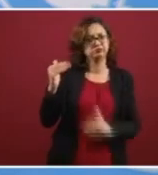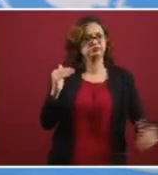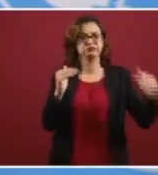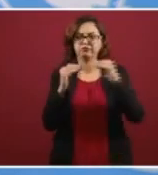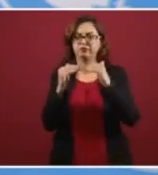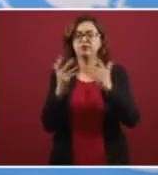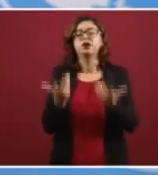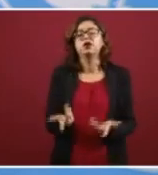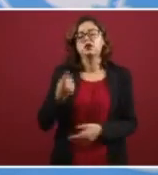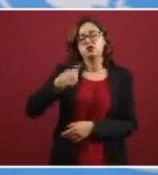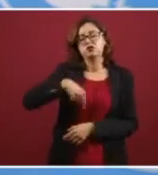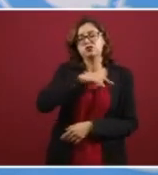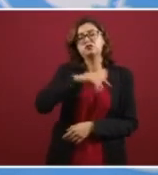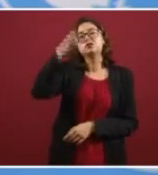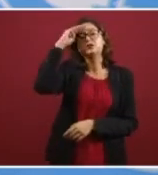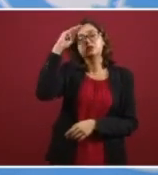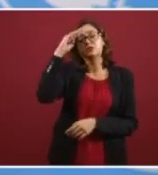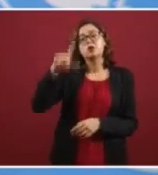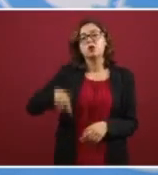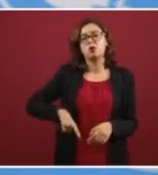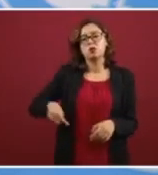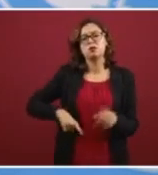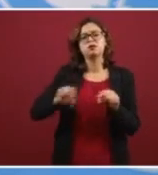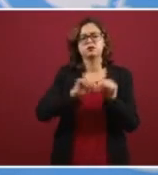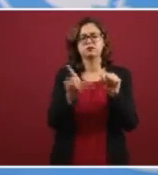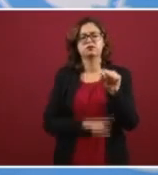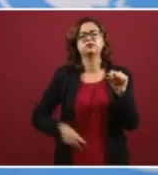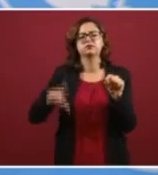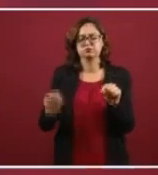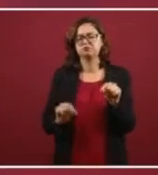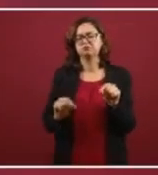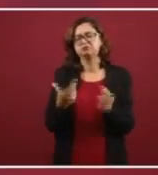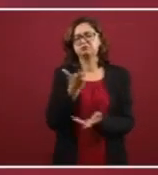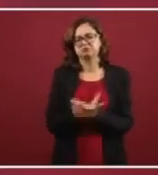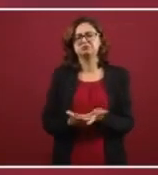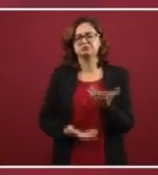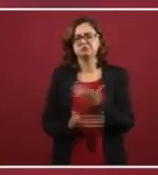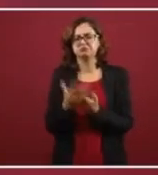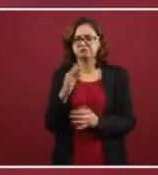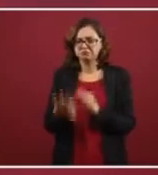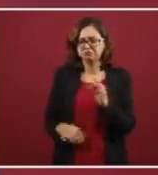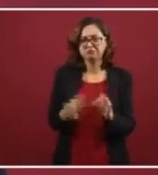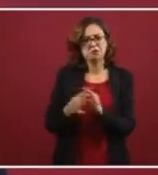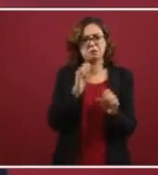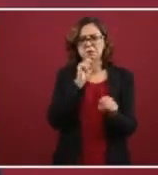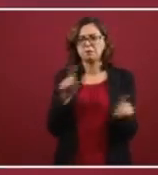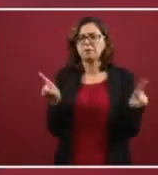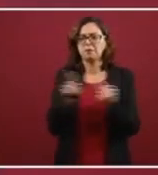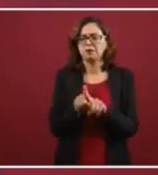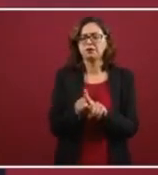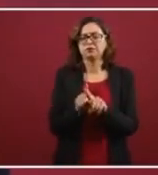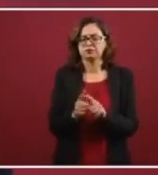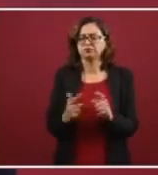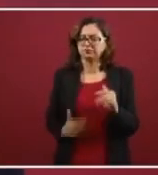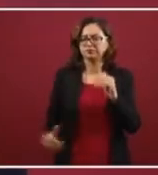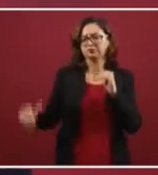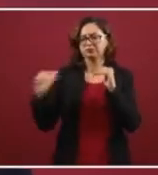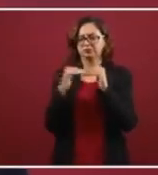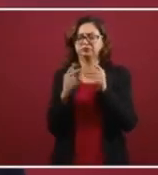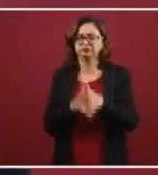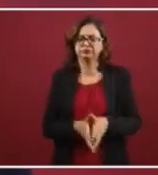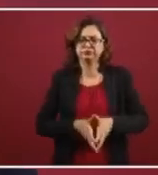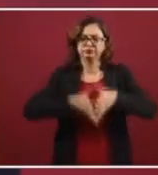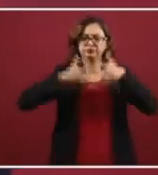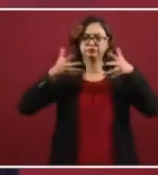que el gobierno de México está poniendo en práctica precisamente este postulado de igualar para crecer. Esto